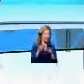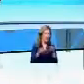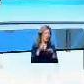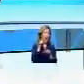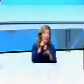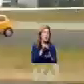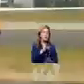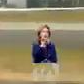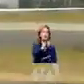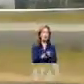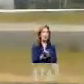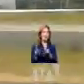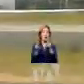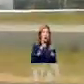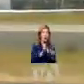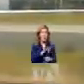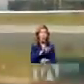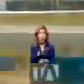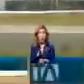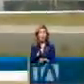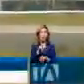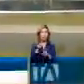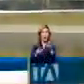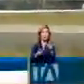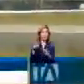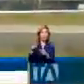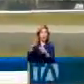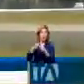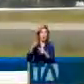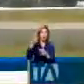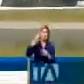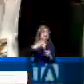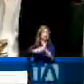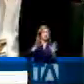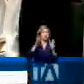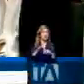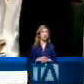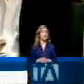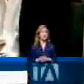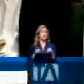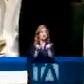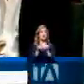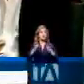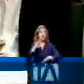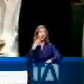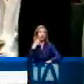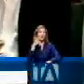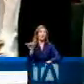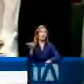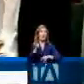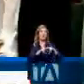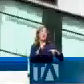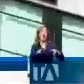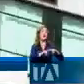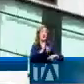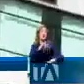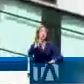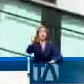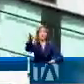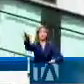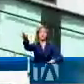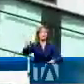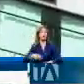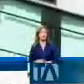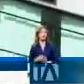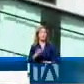pasajeros. El avión presidencial era usado como taxi, decía el asambleísta César Ron en julio del año pasado,